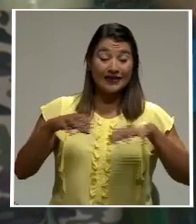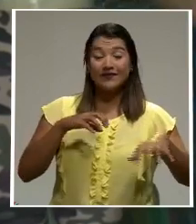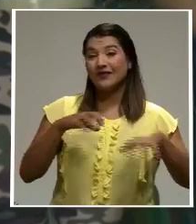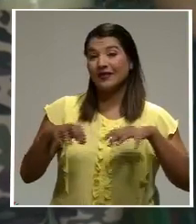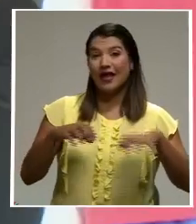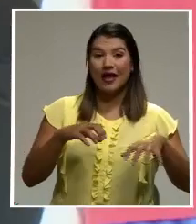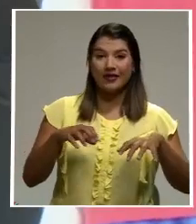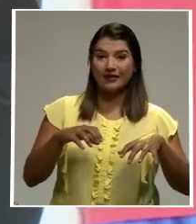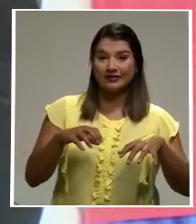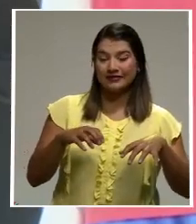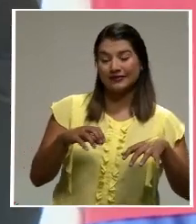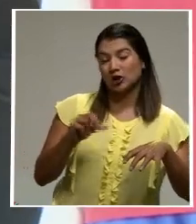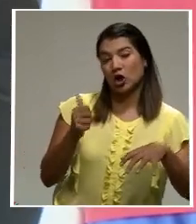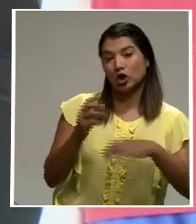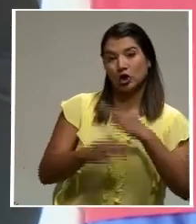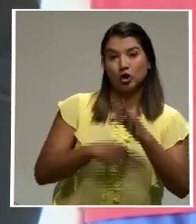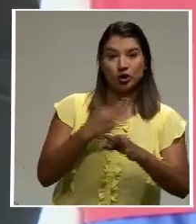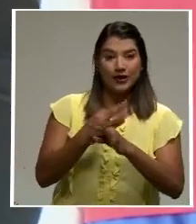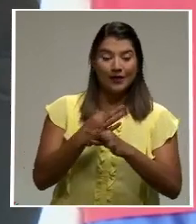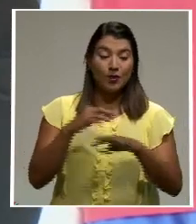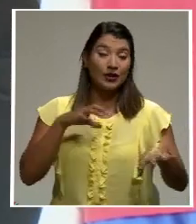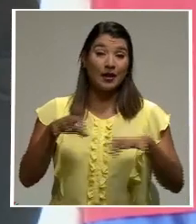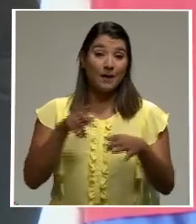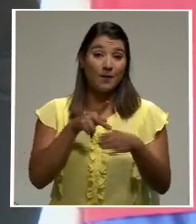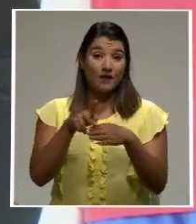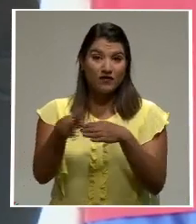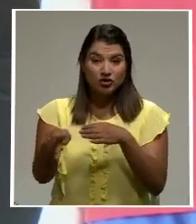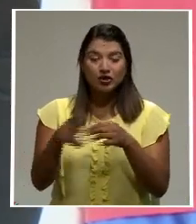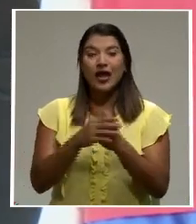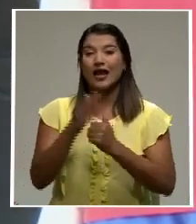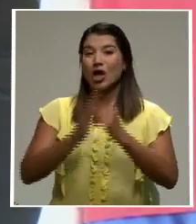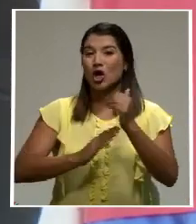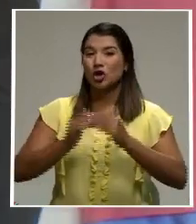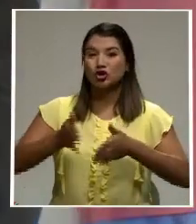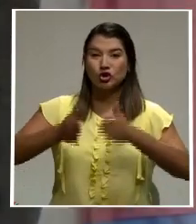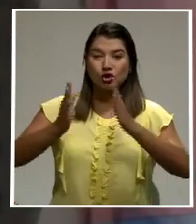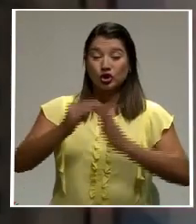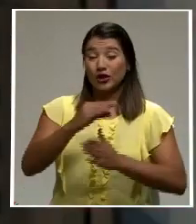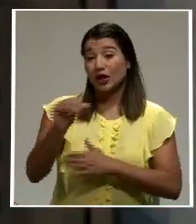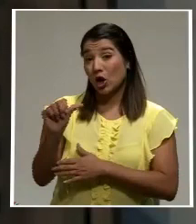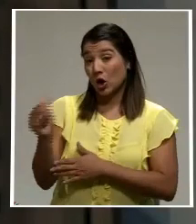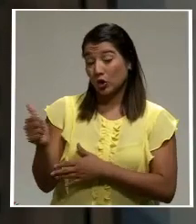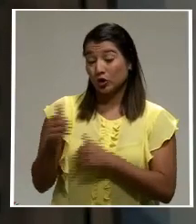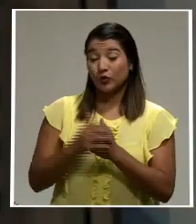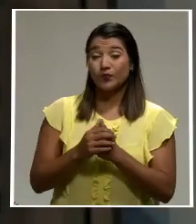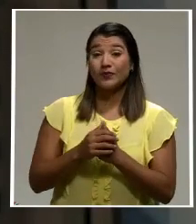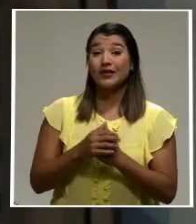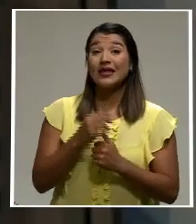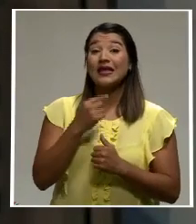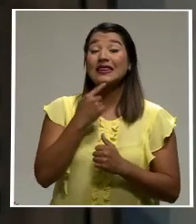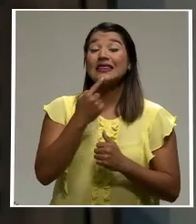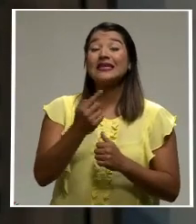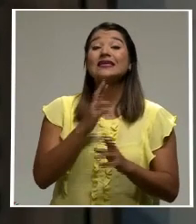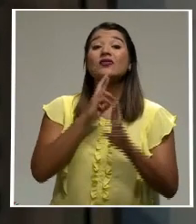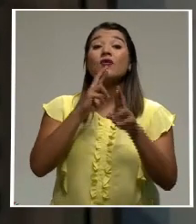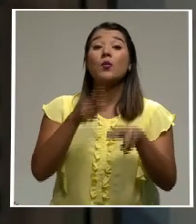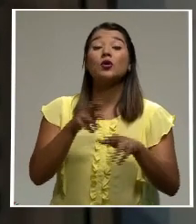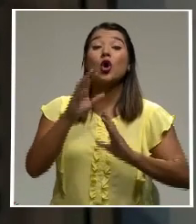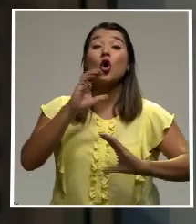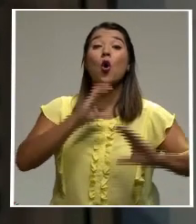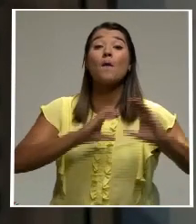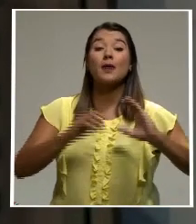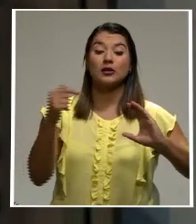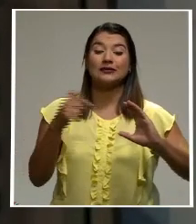actividades profesionales, manufactura, construcción y otros sectores. Los resultados señalan que comercio fue el que presentó